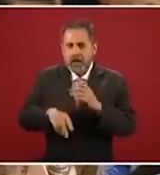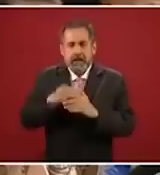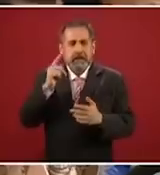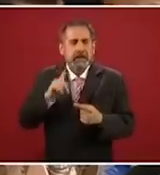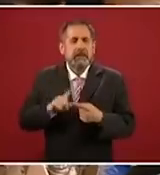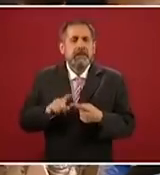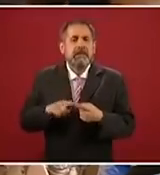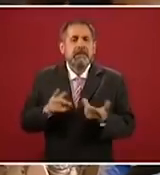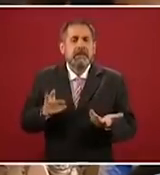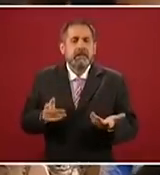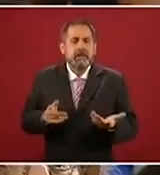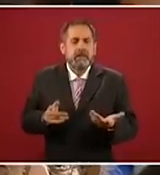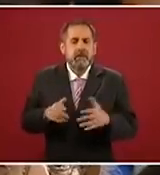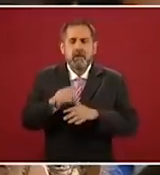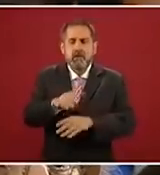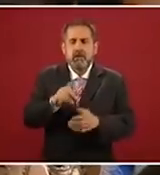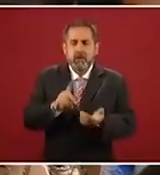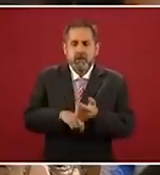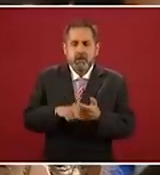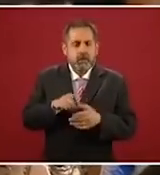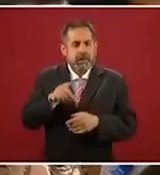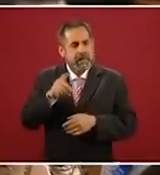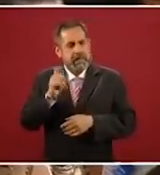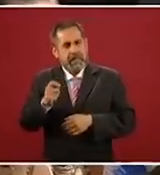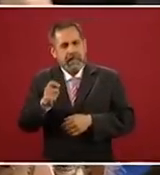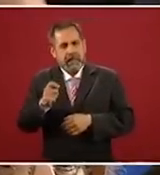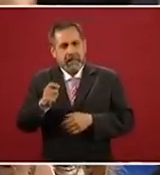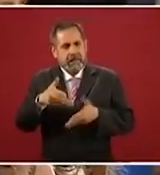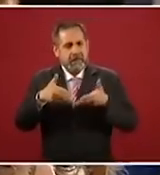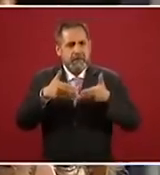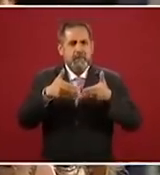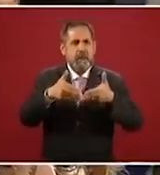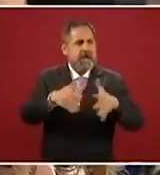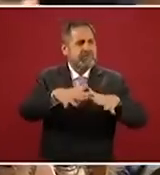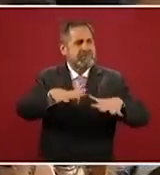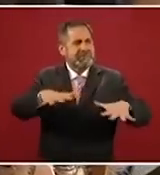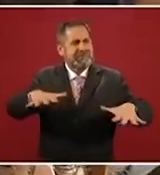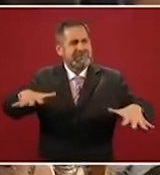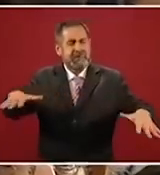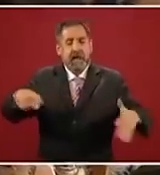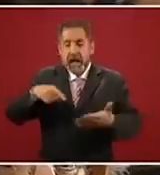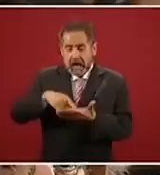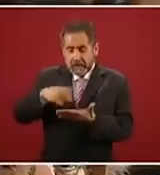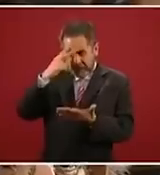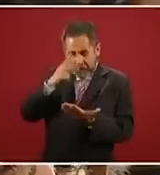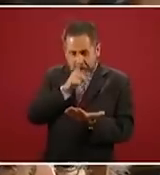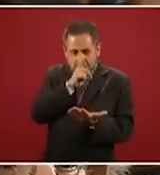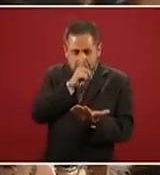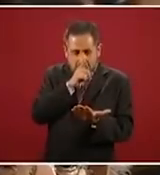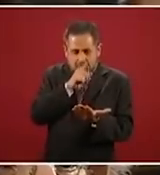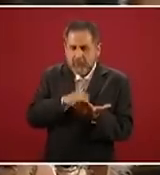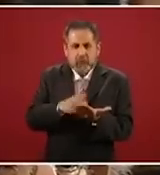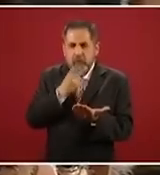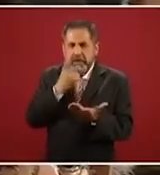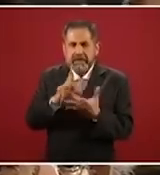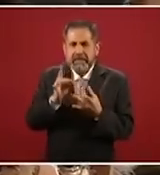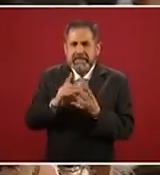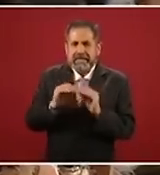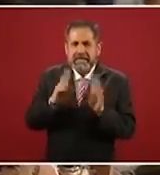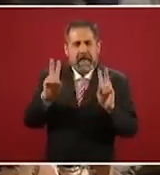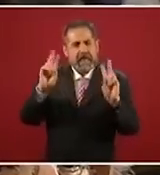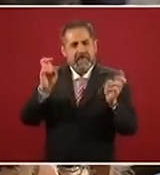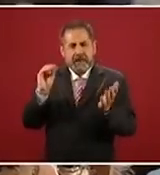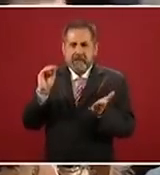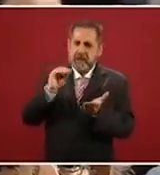es el asunto marítimo. México es un país marítimo, y en los libros gratuitos no viene ese